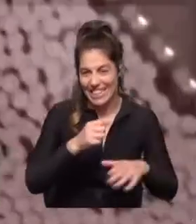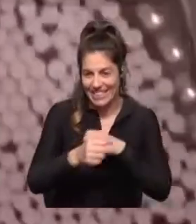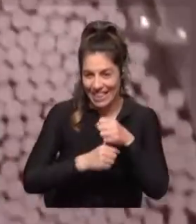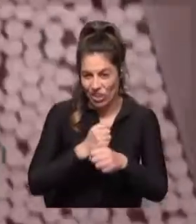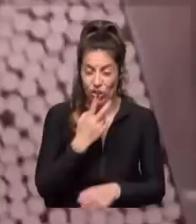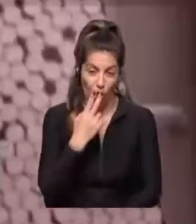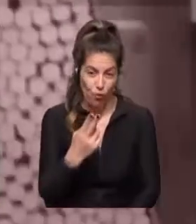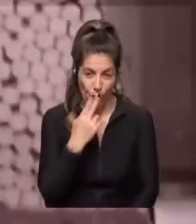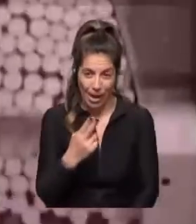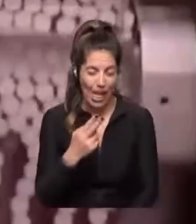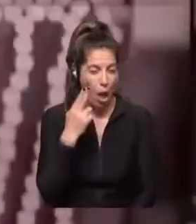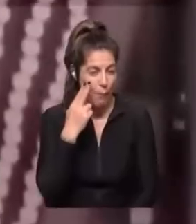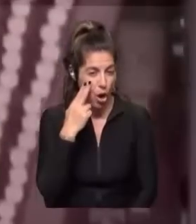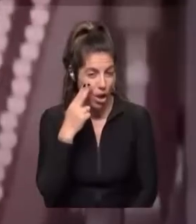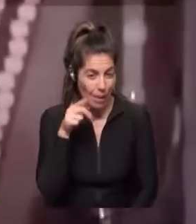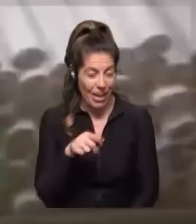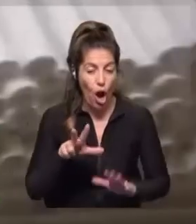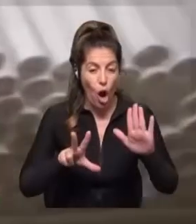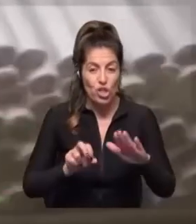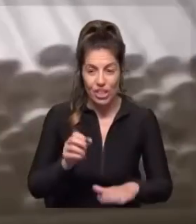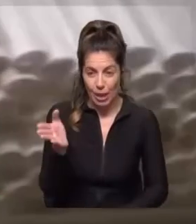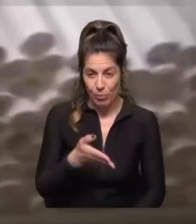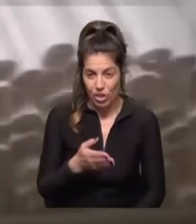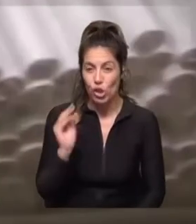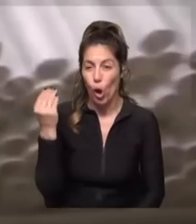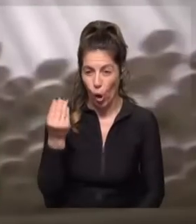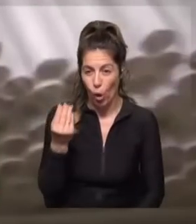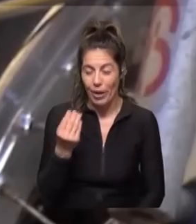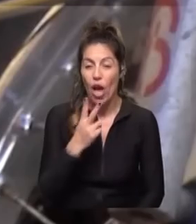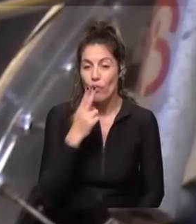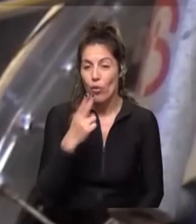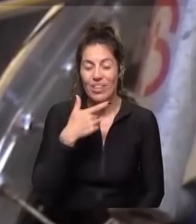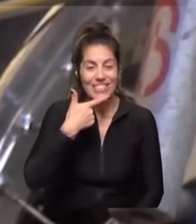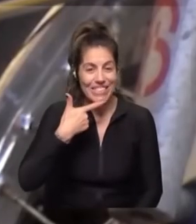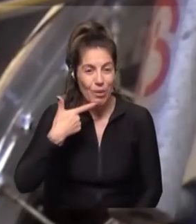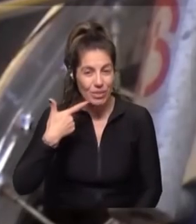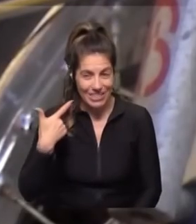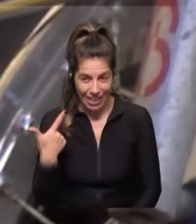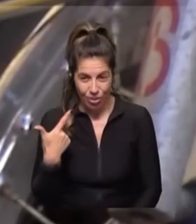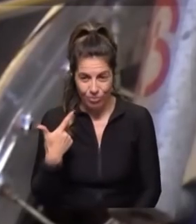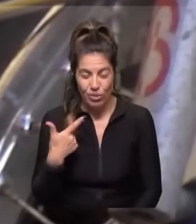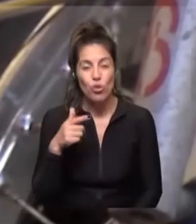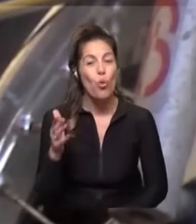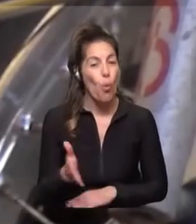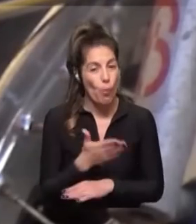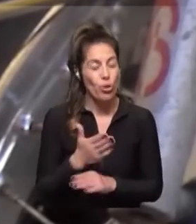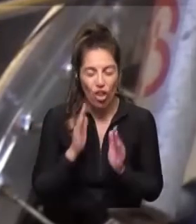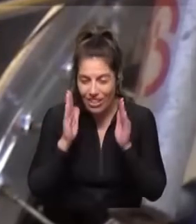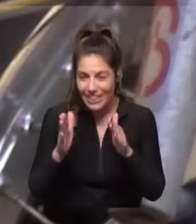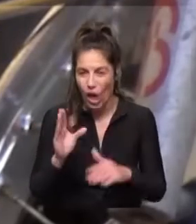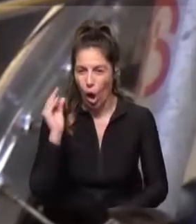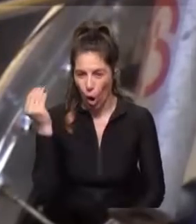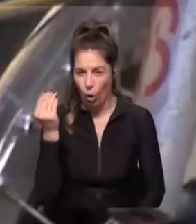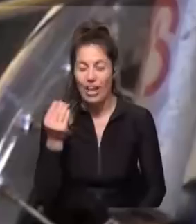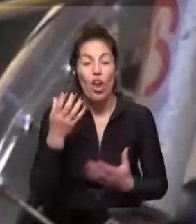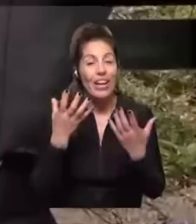el problema justamente es más y el 80% de los jóvenes consumes cigarrillos saborizados Así que es un producto destinado a jóvenes y